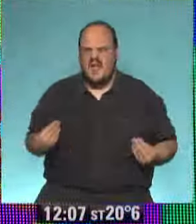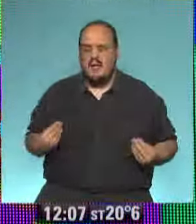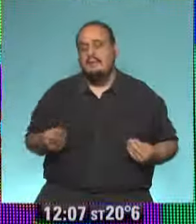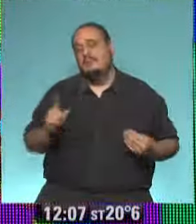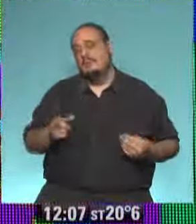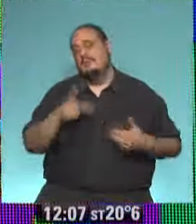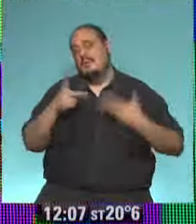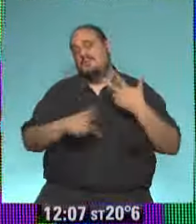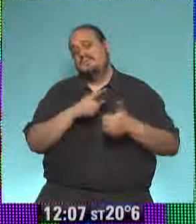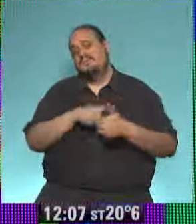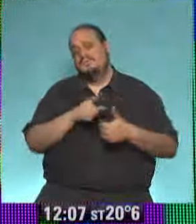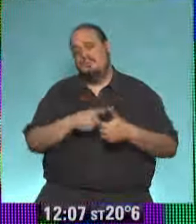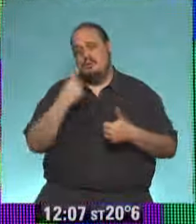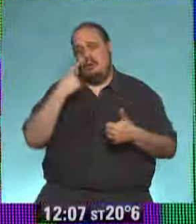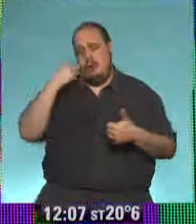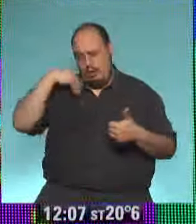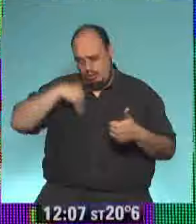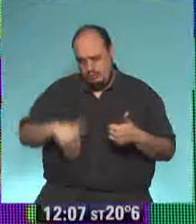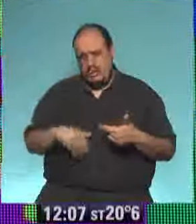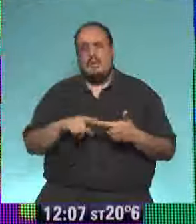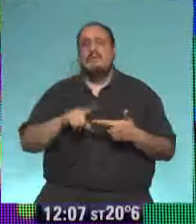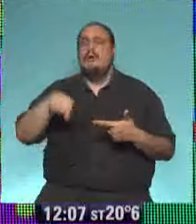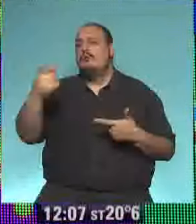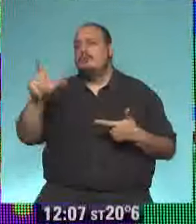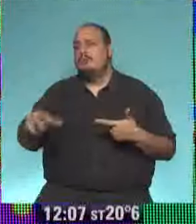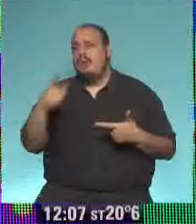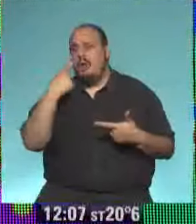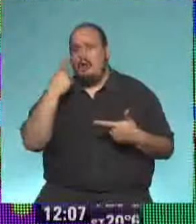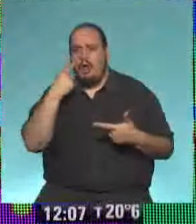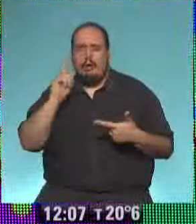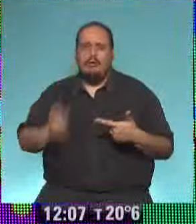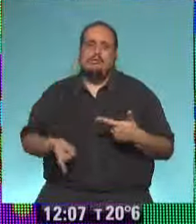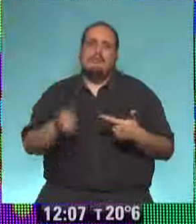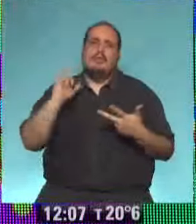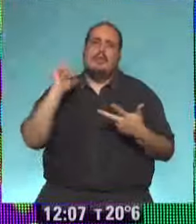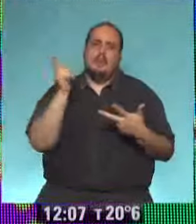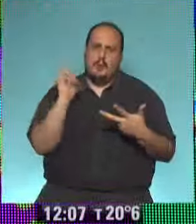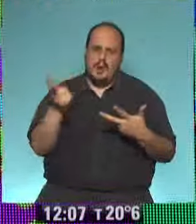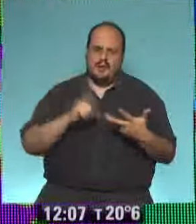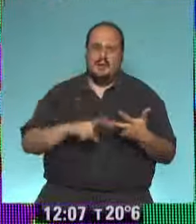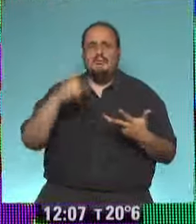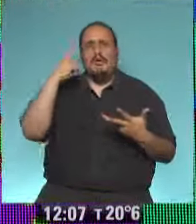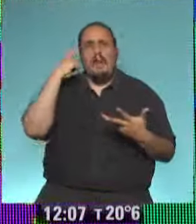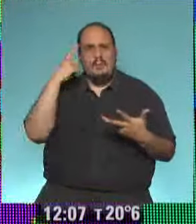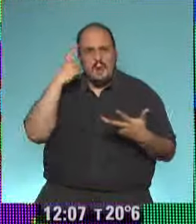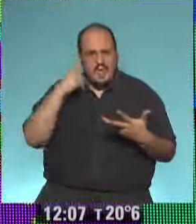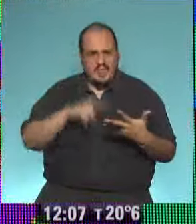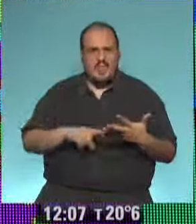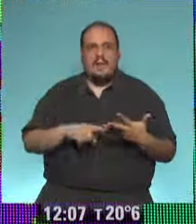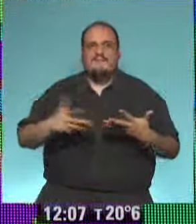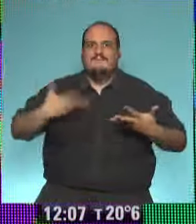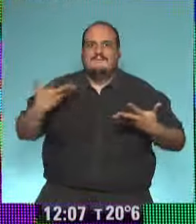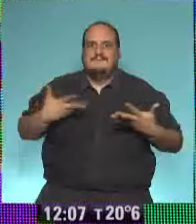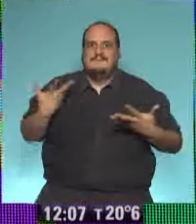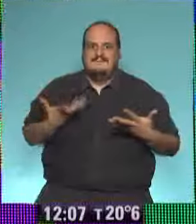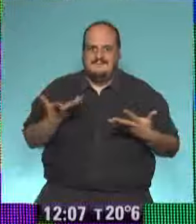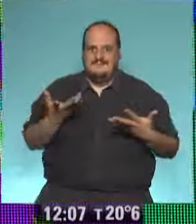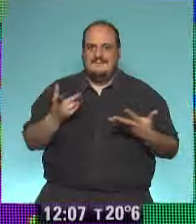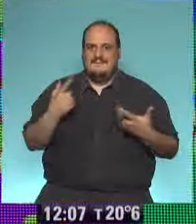estas cosas, para conocernos más, para conocer a otros y a otras, para divertirnos, para aprender, para animarnos a ser